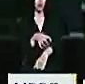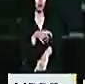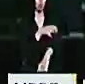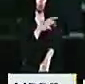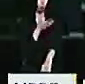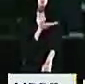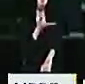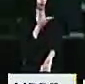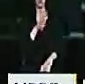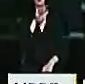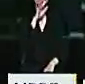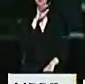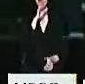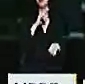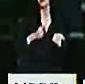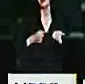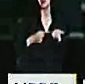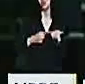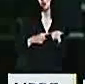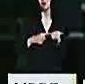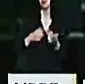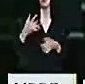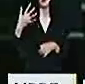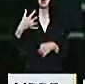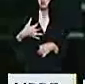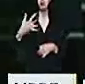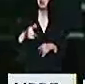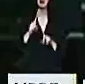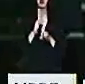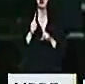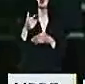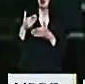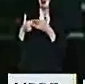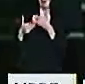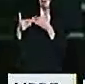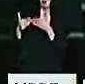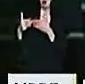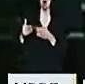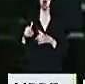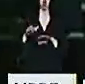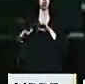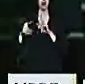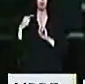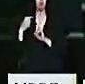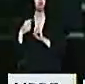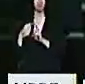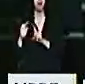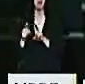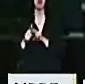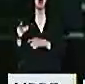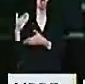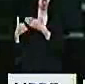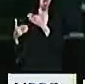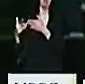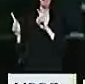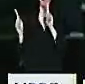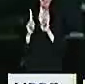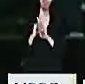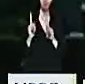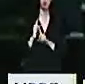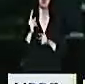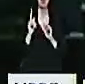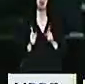las tecnologías disponibles, es fundamental no retroceder en las buenas prácticas o en las innovaciones o la